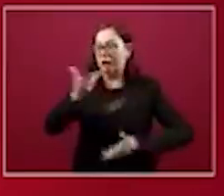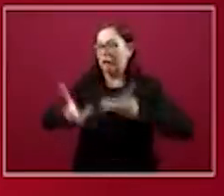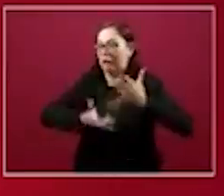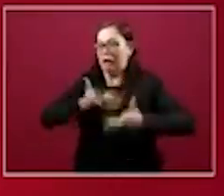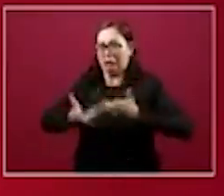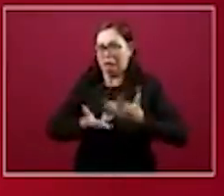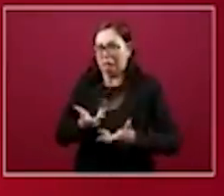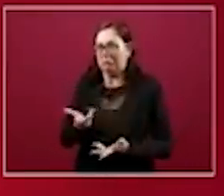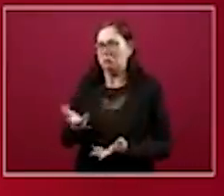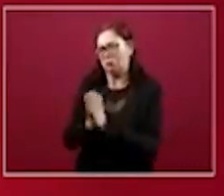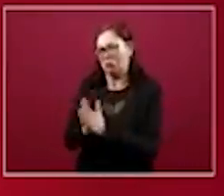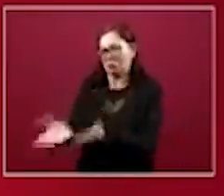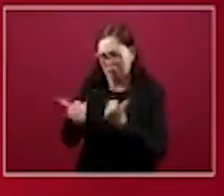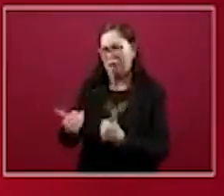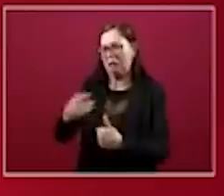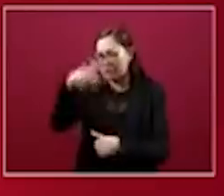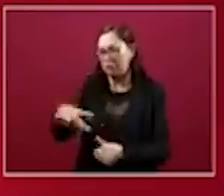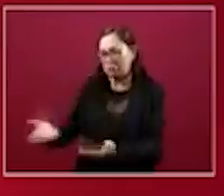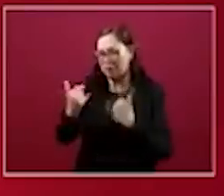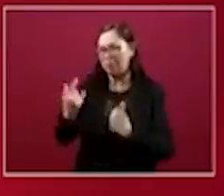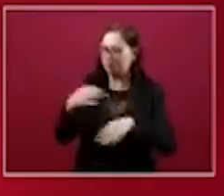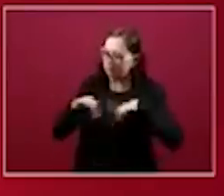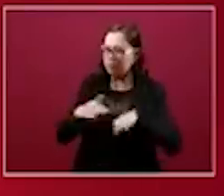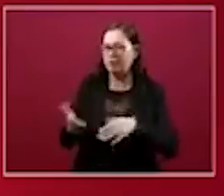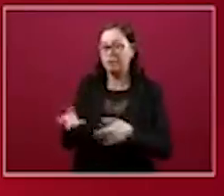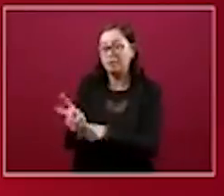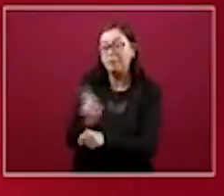para que vayan trabajadores. Entonces,